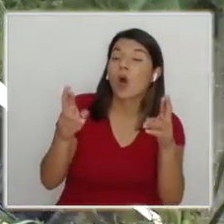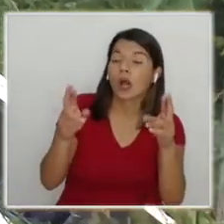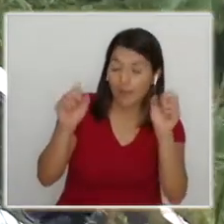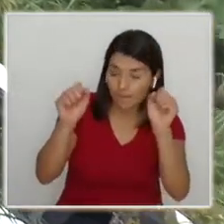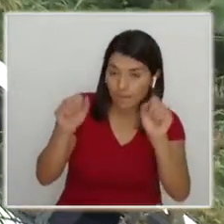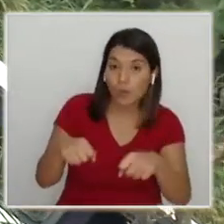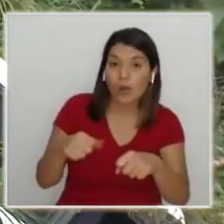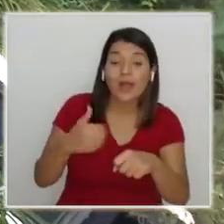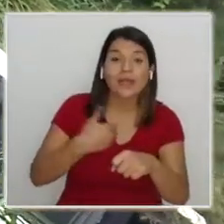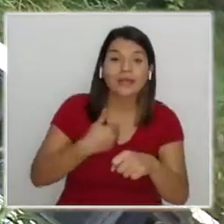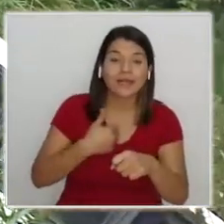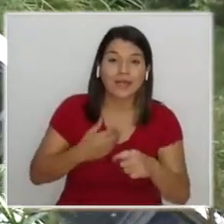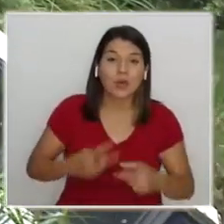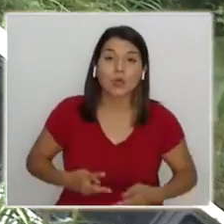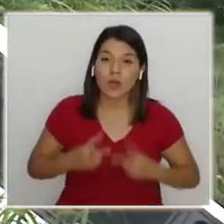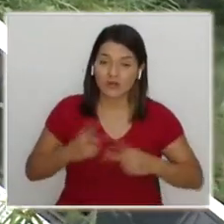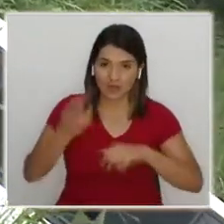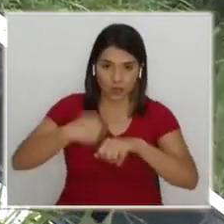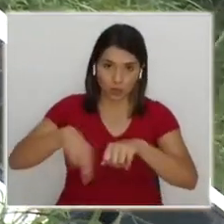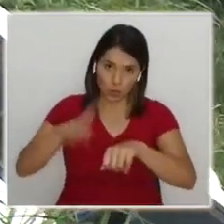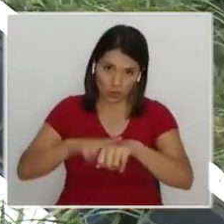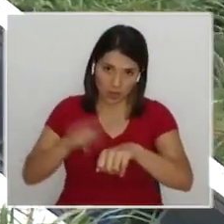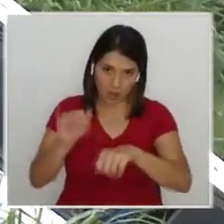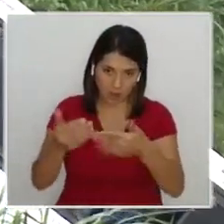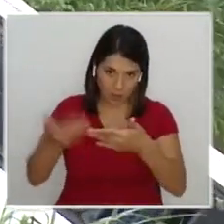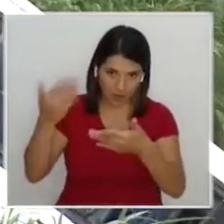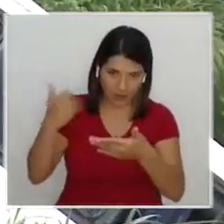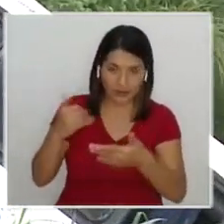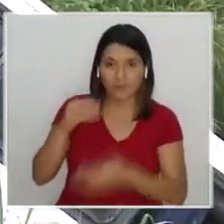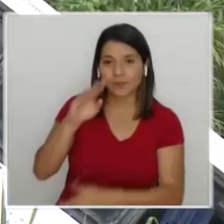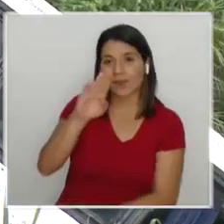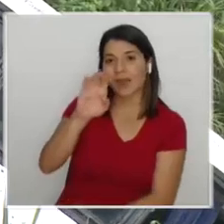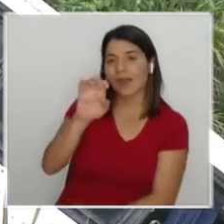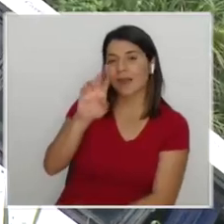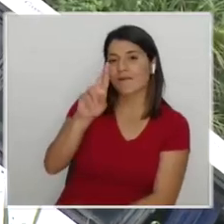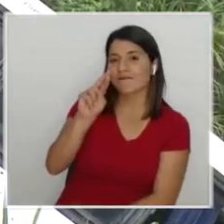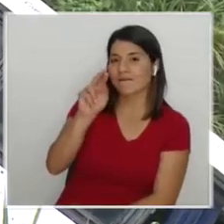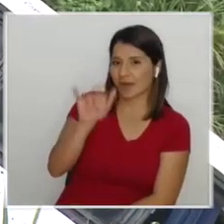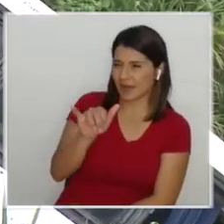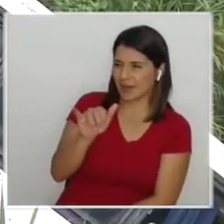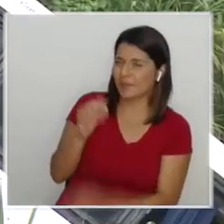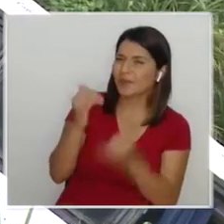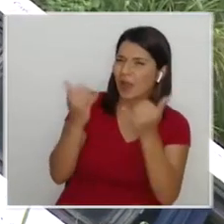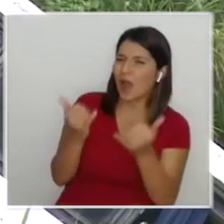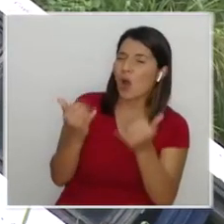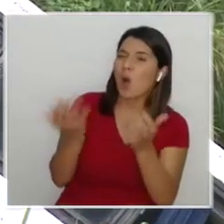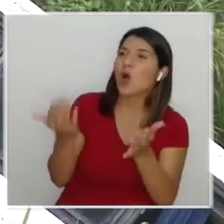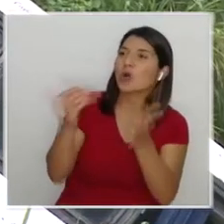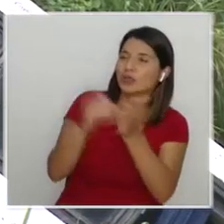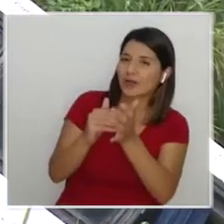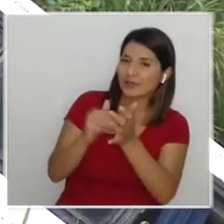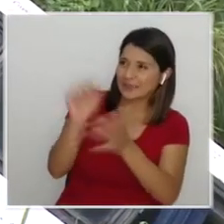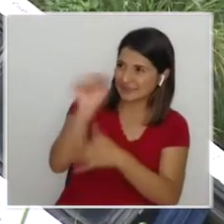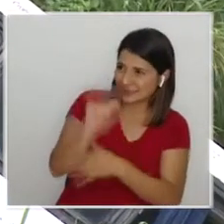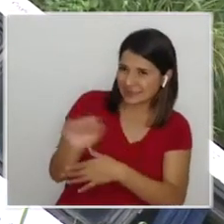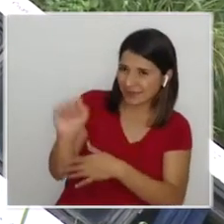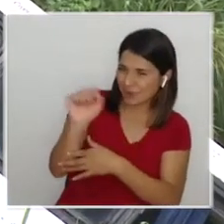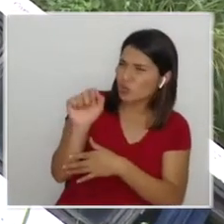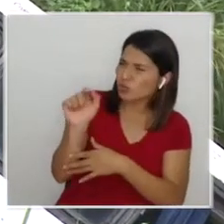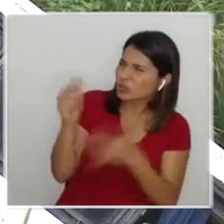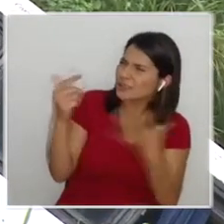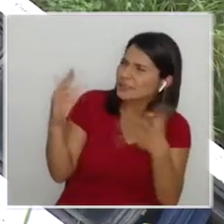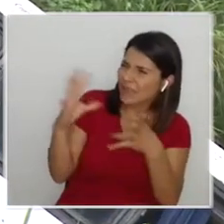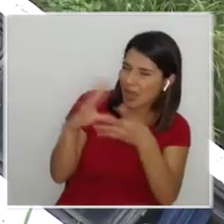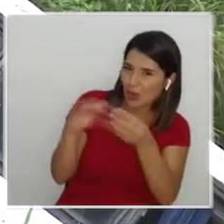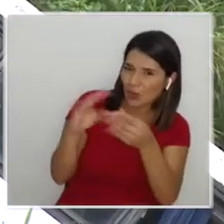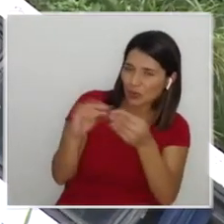vida normal como la tenía. Don Bernie, volvamos a ese sábado. Bueno, ya usted nos comentaba anteriormente,